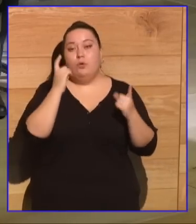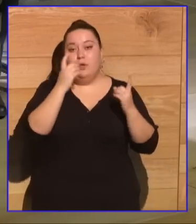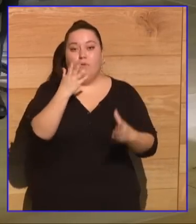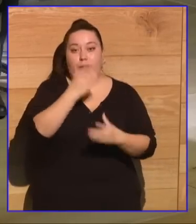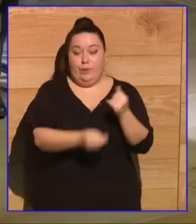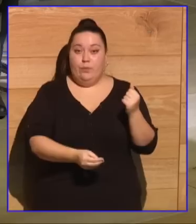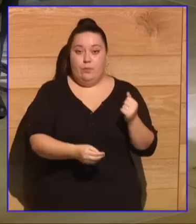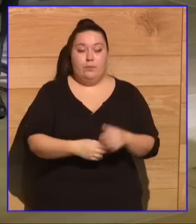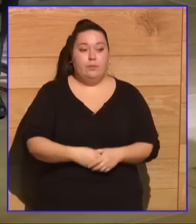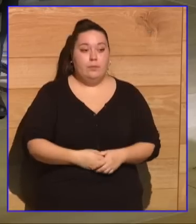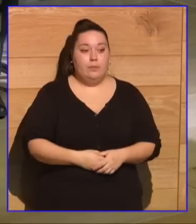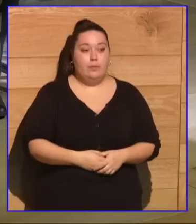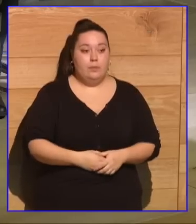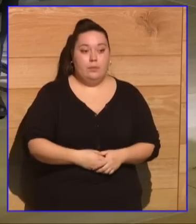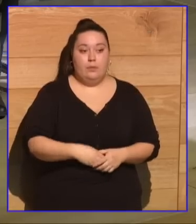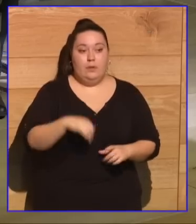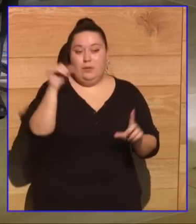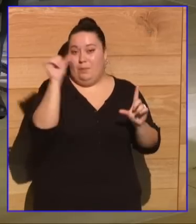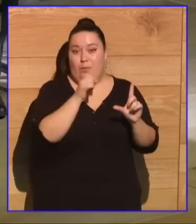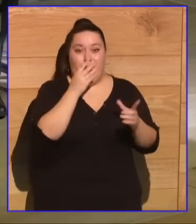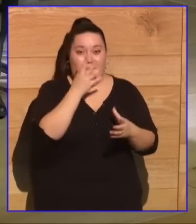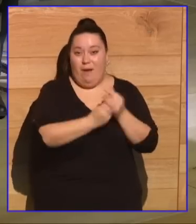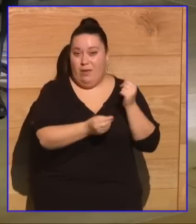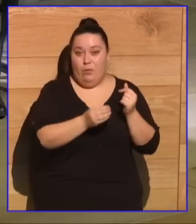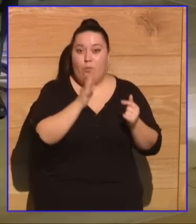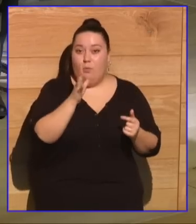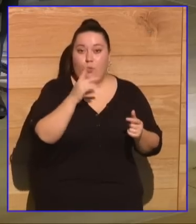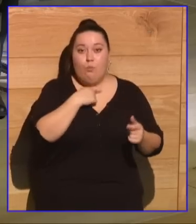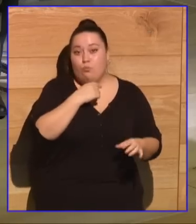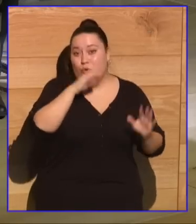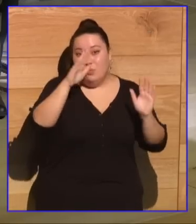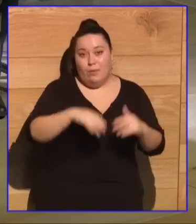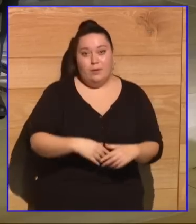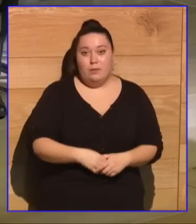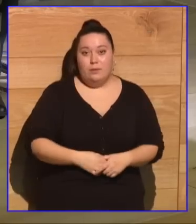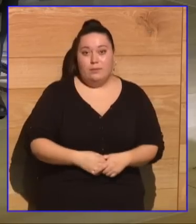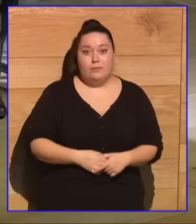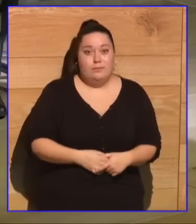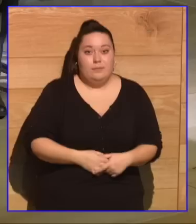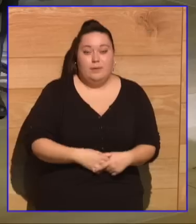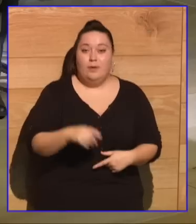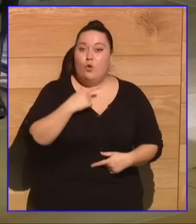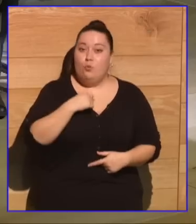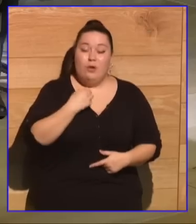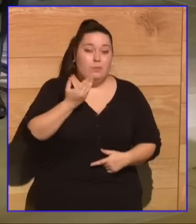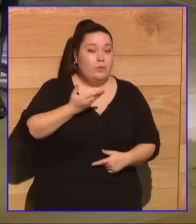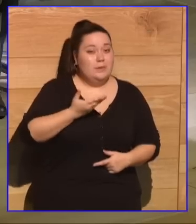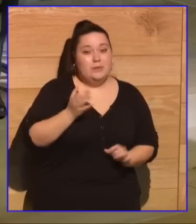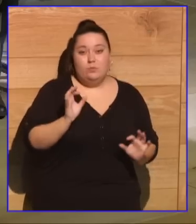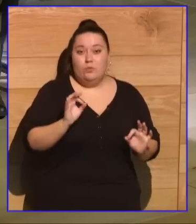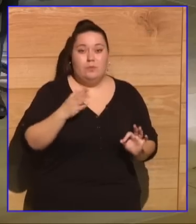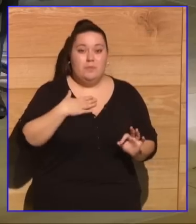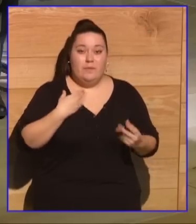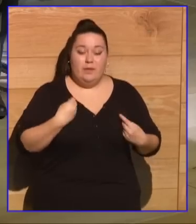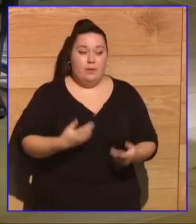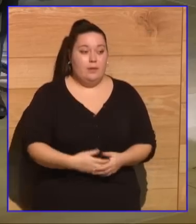lo dice hoy en día, Sí. esta película es enormemente fallida porque no tiene humor. Dice, el humor es fundamental en mi